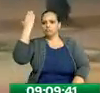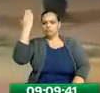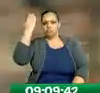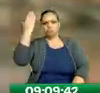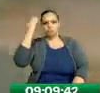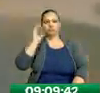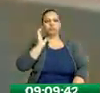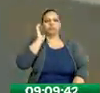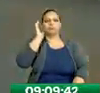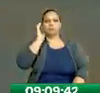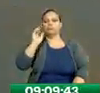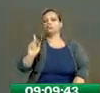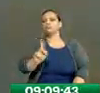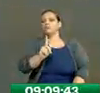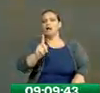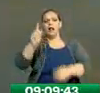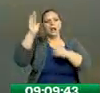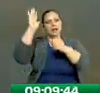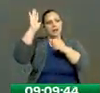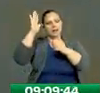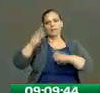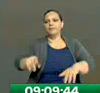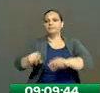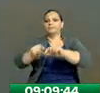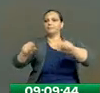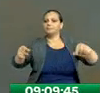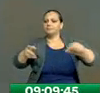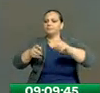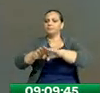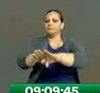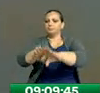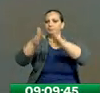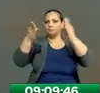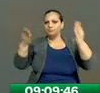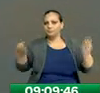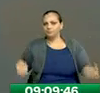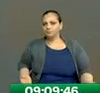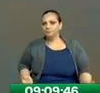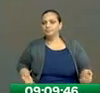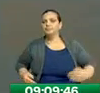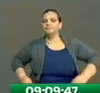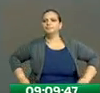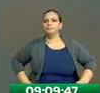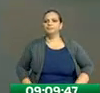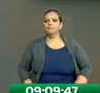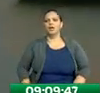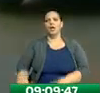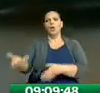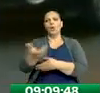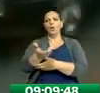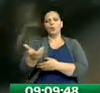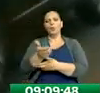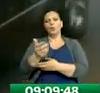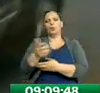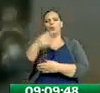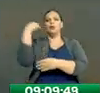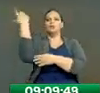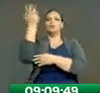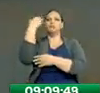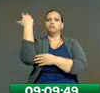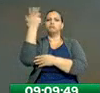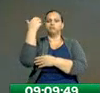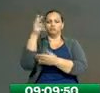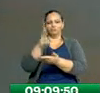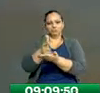está lista para poder atender cualquier emergencia que se presente. Vamos nosotros a conversar con el vicealcalde